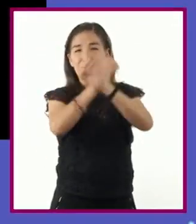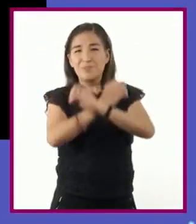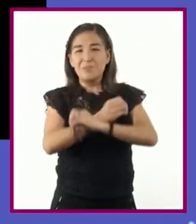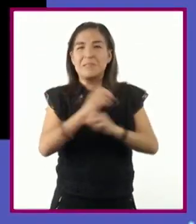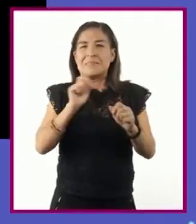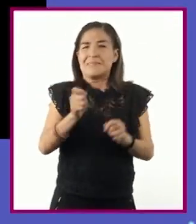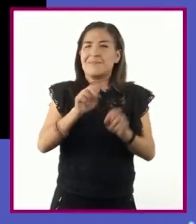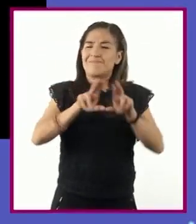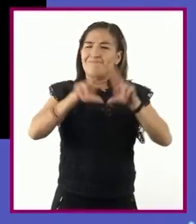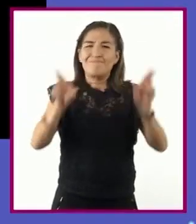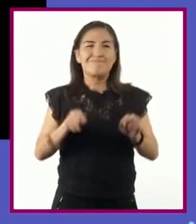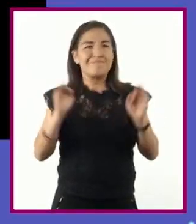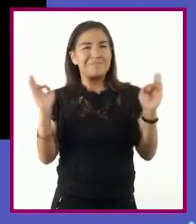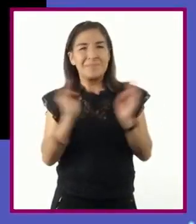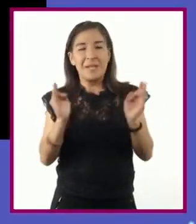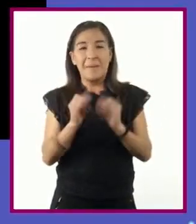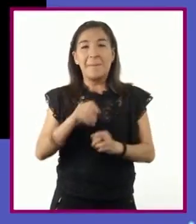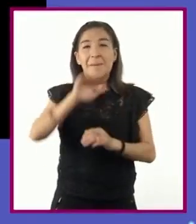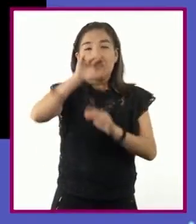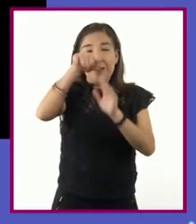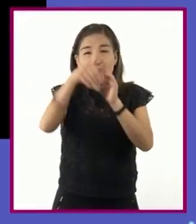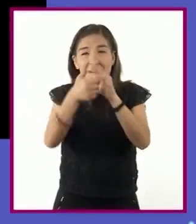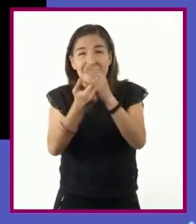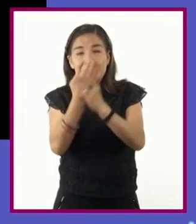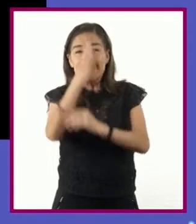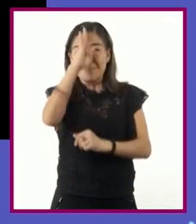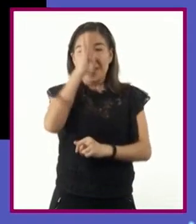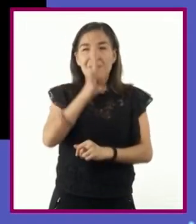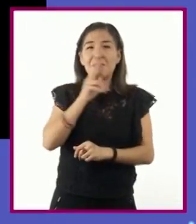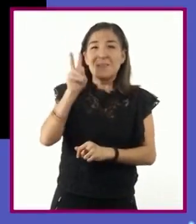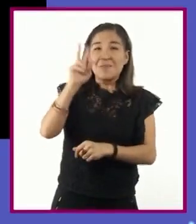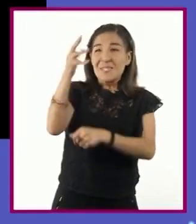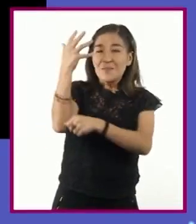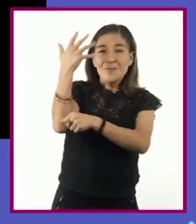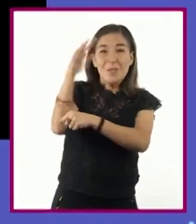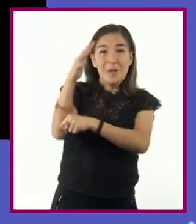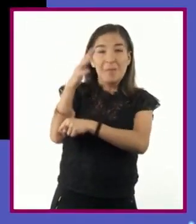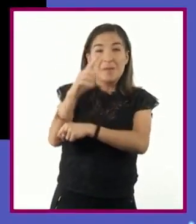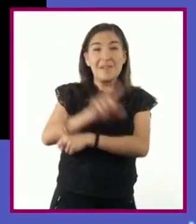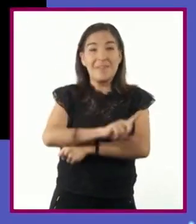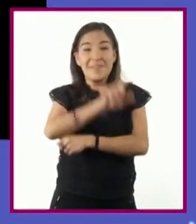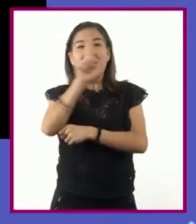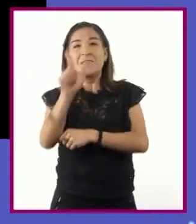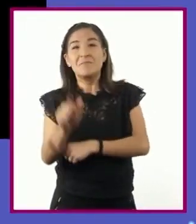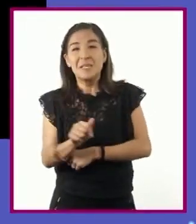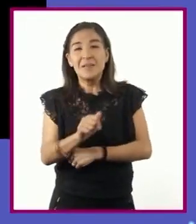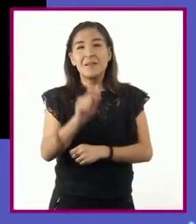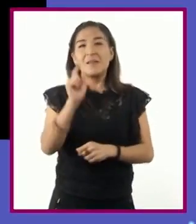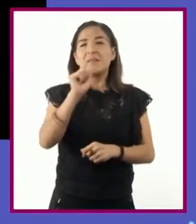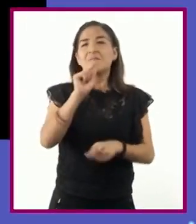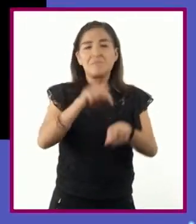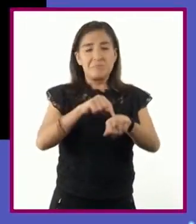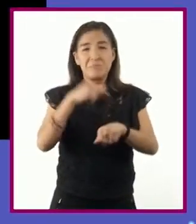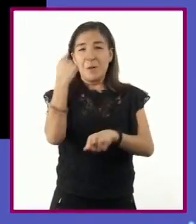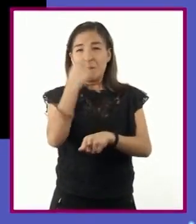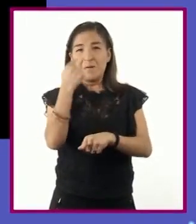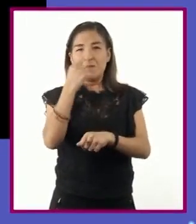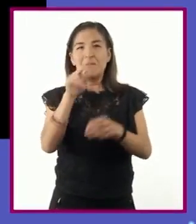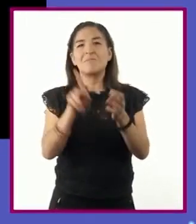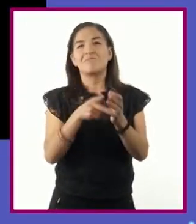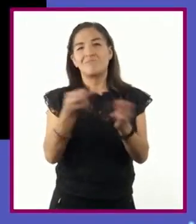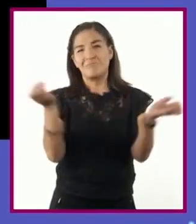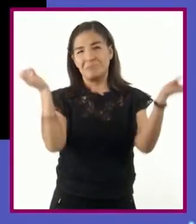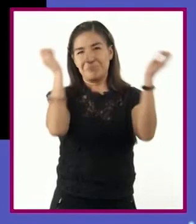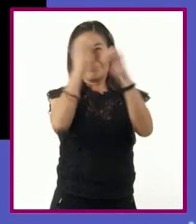helado. A media mañana se asoma el sol, pero en tan solo un par de horas vuelve